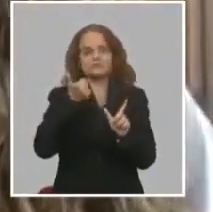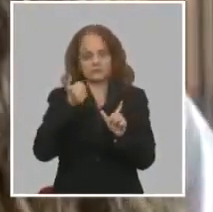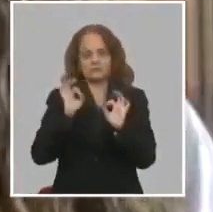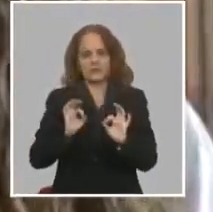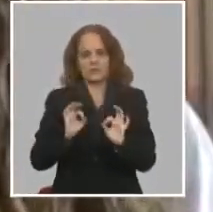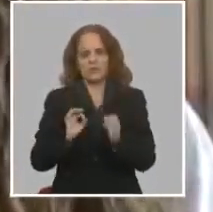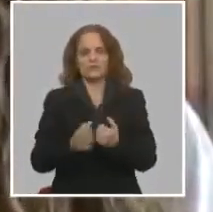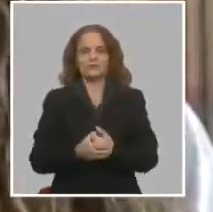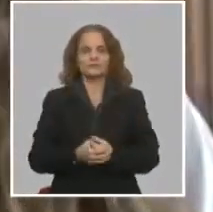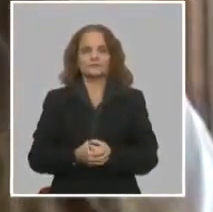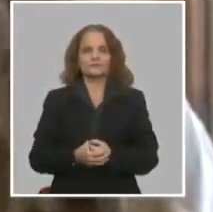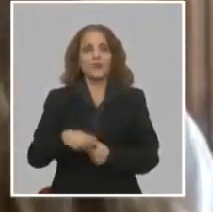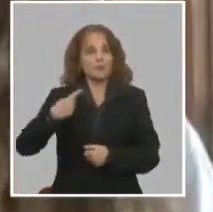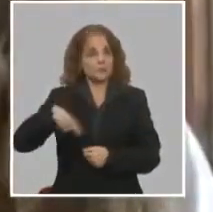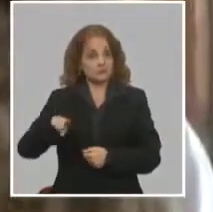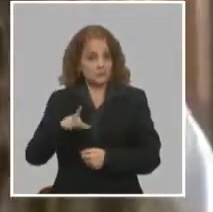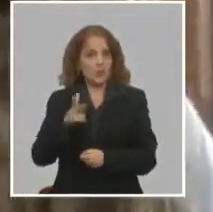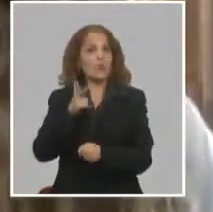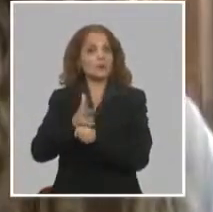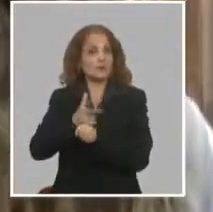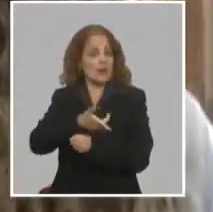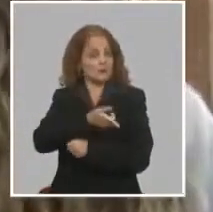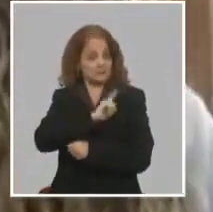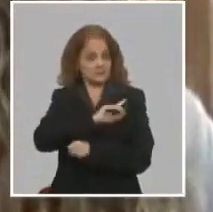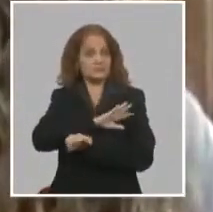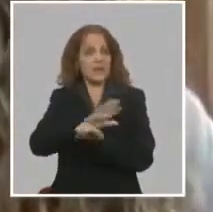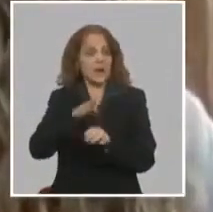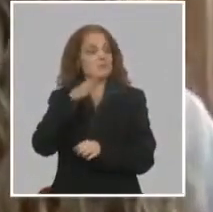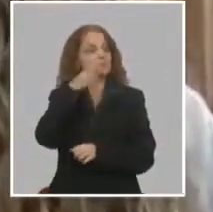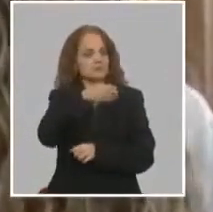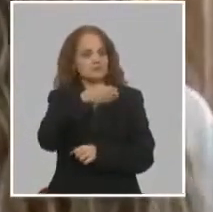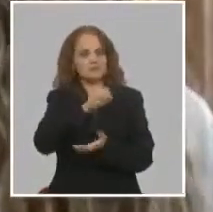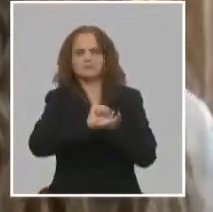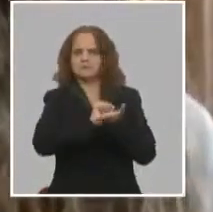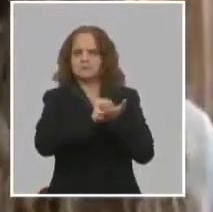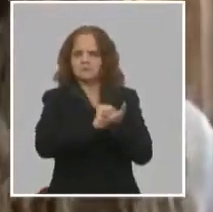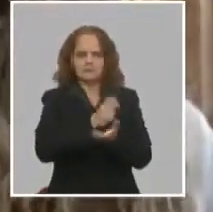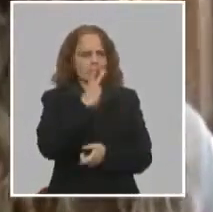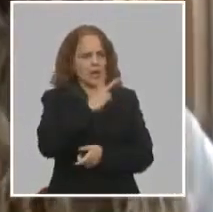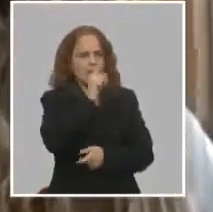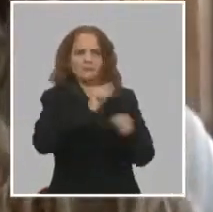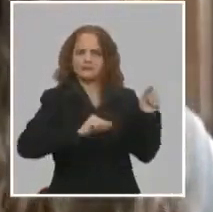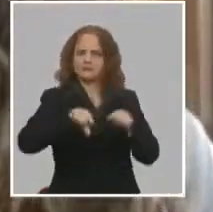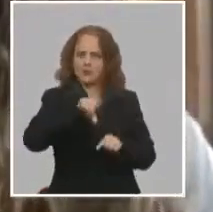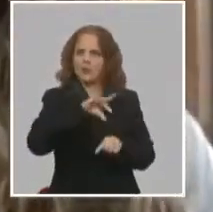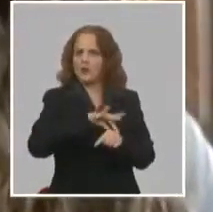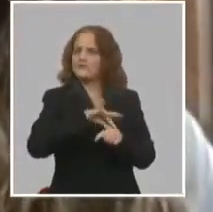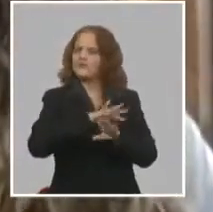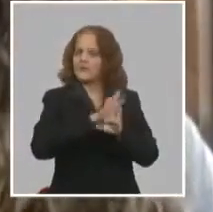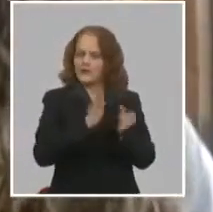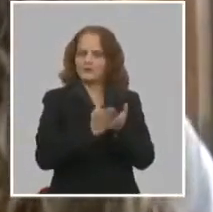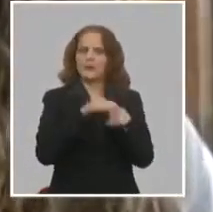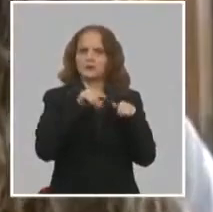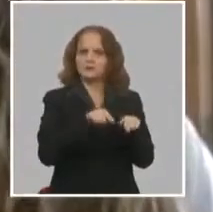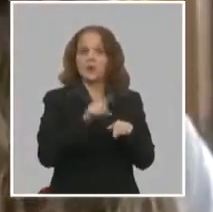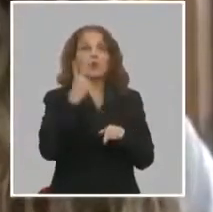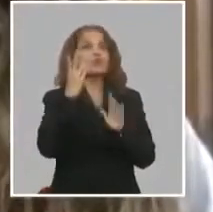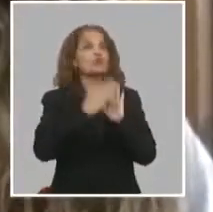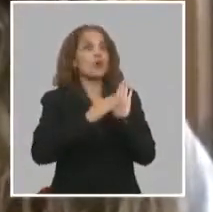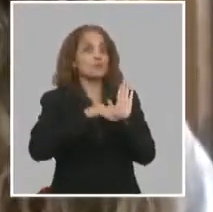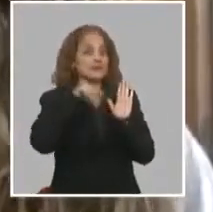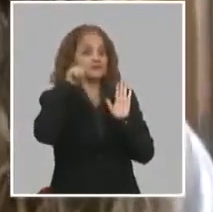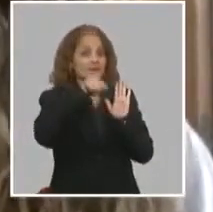Guatemala. Estuvimos en el Quiché, una de las zonas más altas e intrincadas de Guatemala, y desde allí, de manera incomunicada, por más de